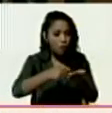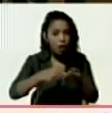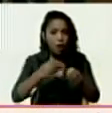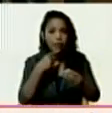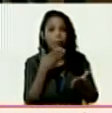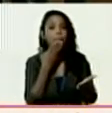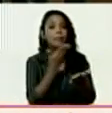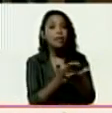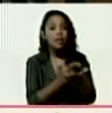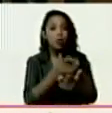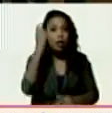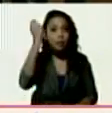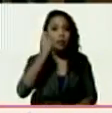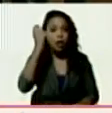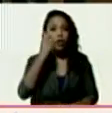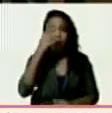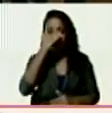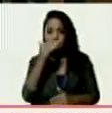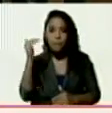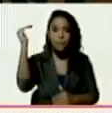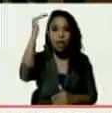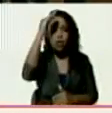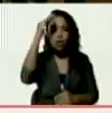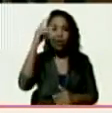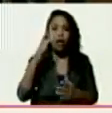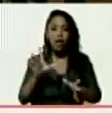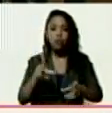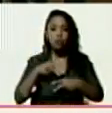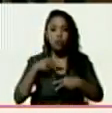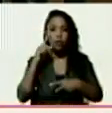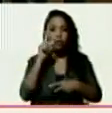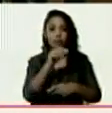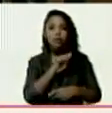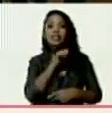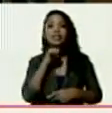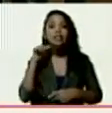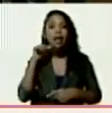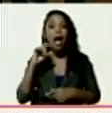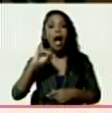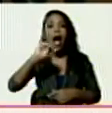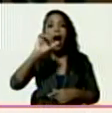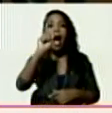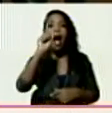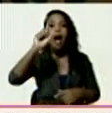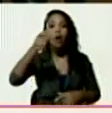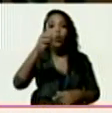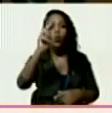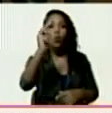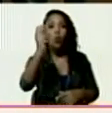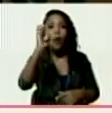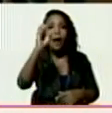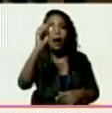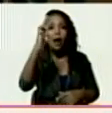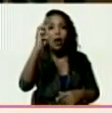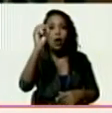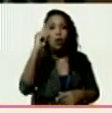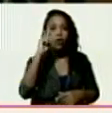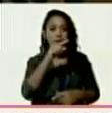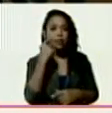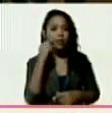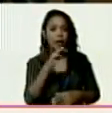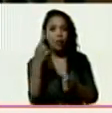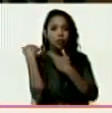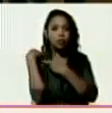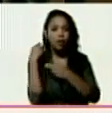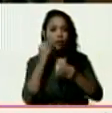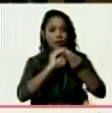diputado de mayor edad que asumió la dirección del debate, al diputado Héctor Agüero, y por supuesto a la secretaria Chietán, que tiene la